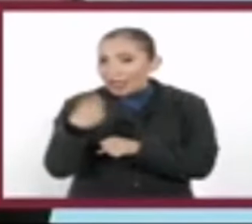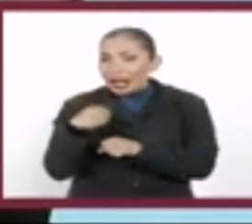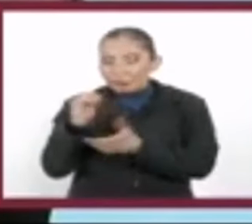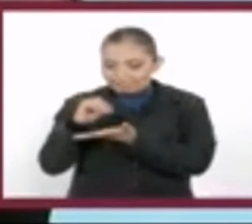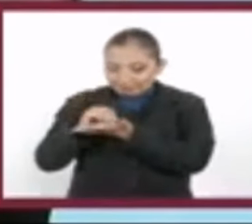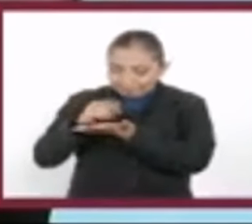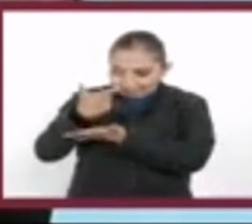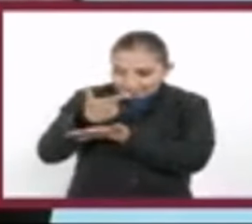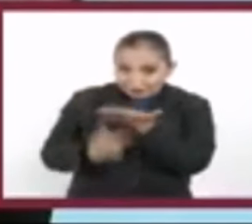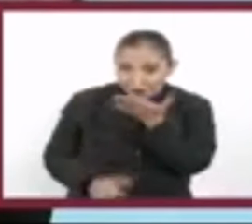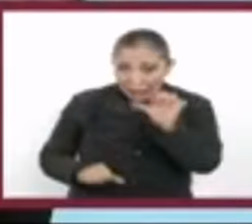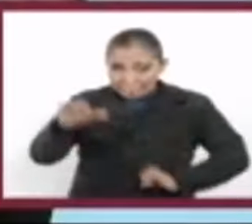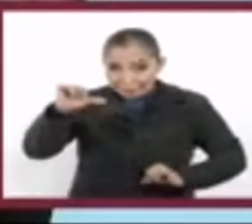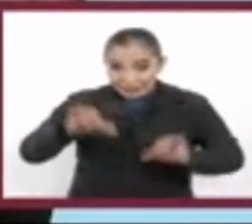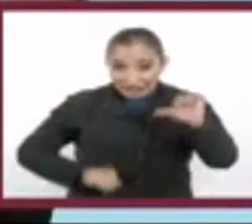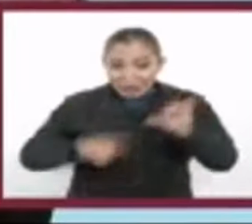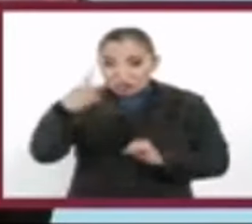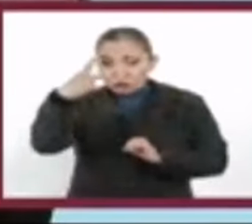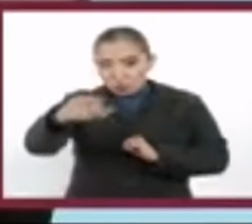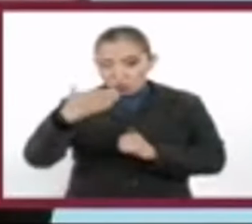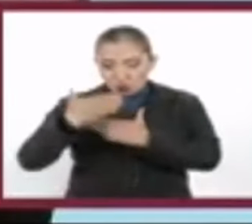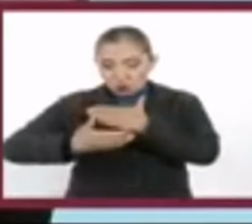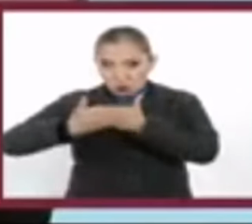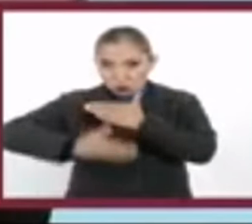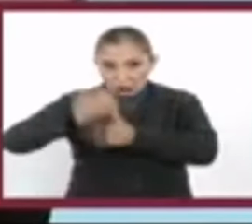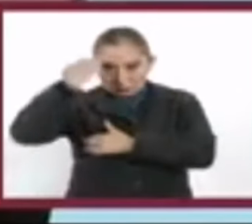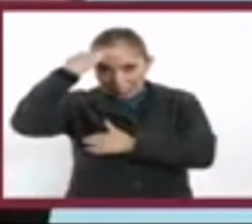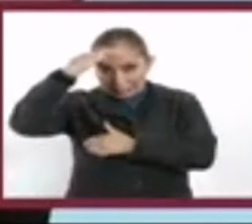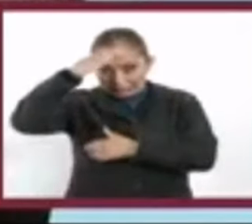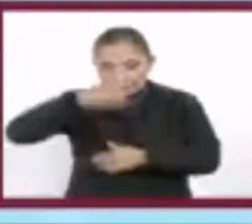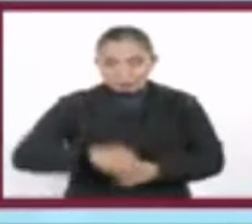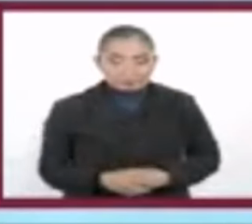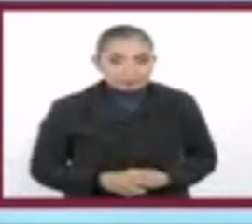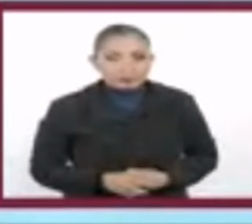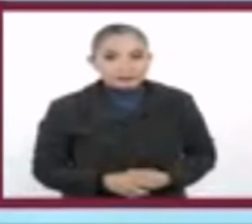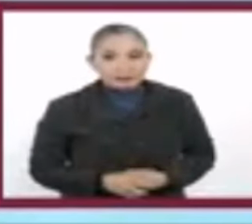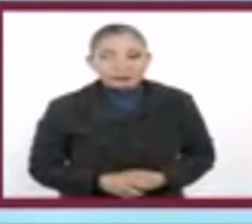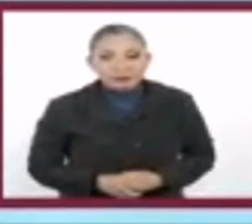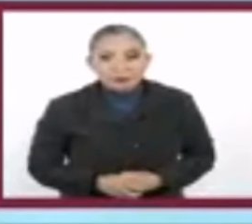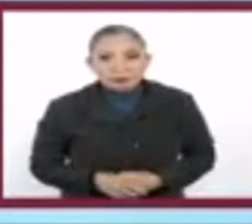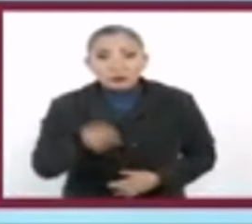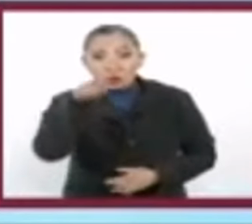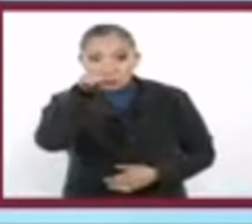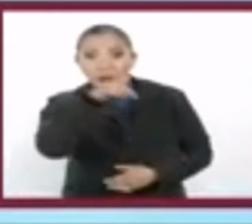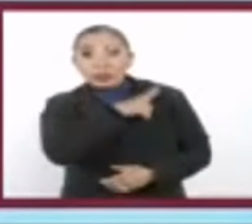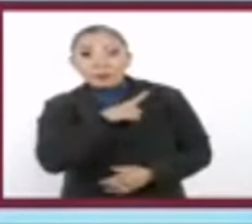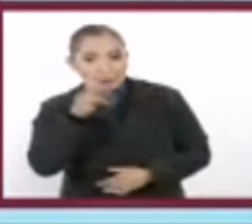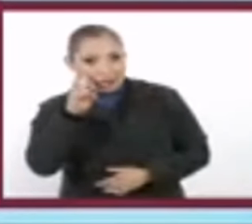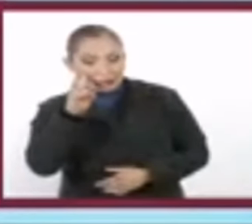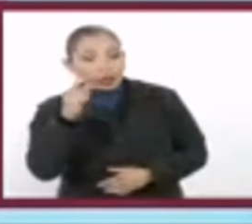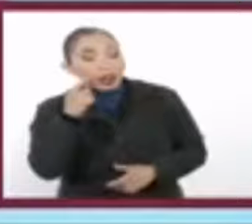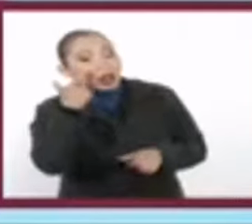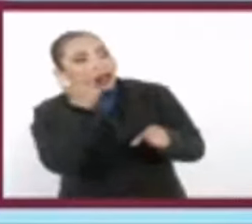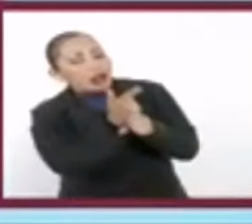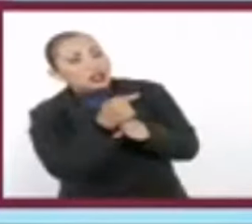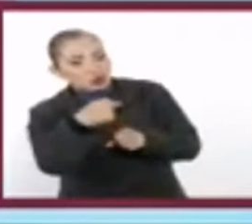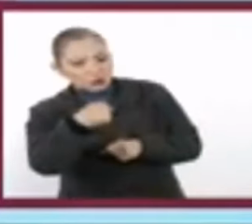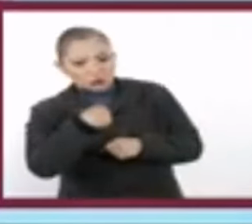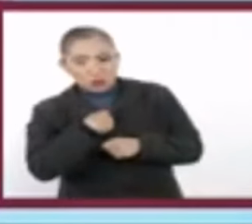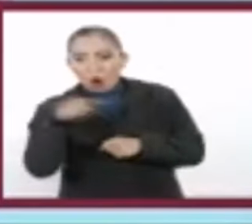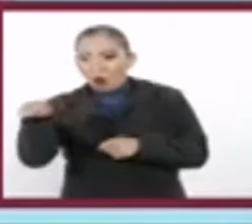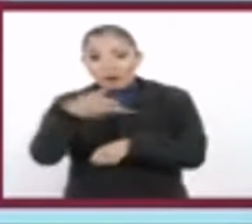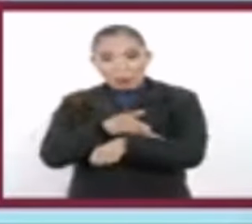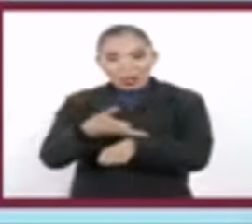que registren las siguientes actividades en su carpeta de experiencias. Detecten cómo responden ustedes y